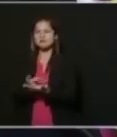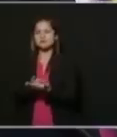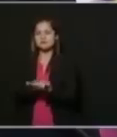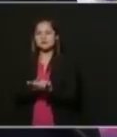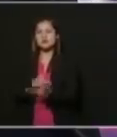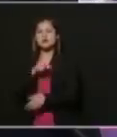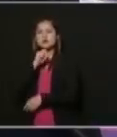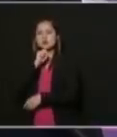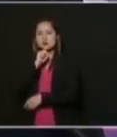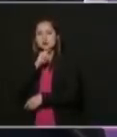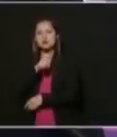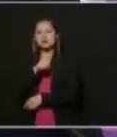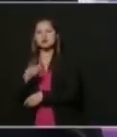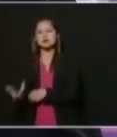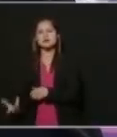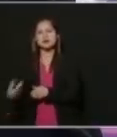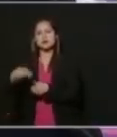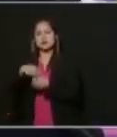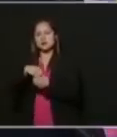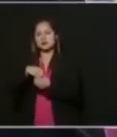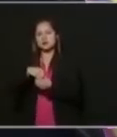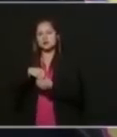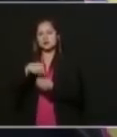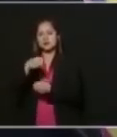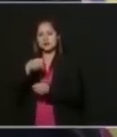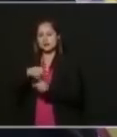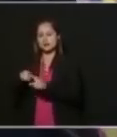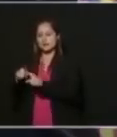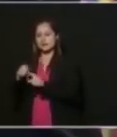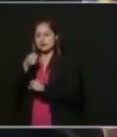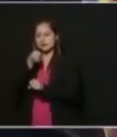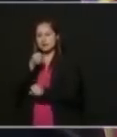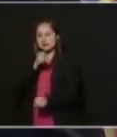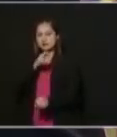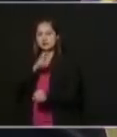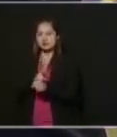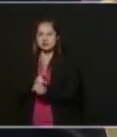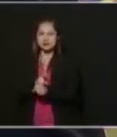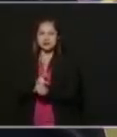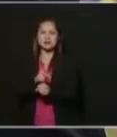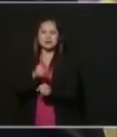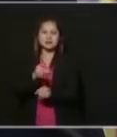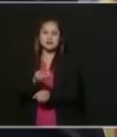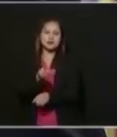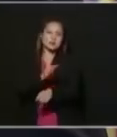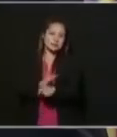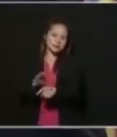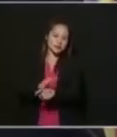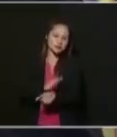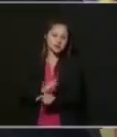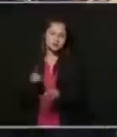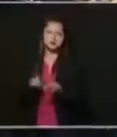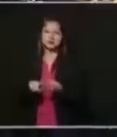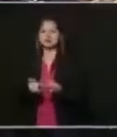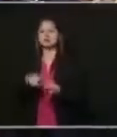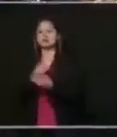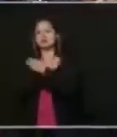parte de las Secretarías de Bienestar y de Educación Pública.